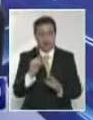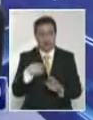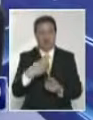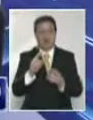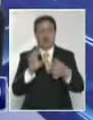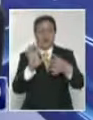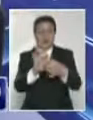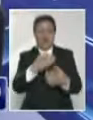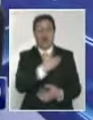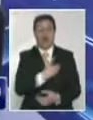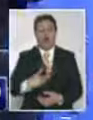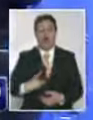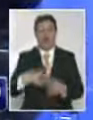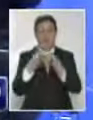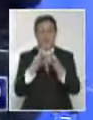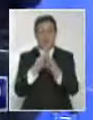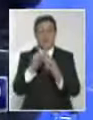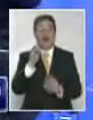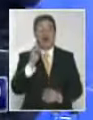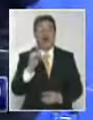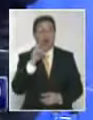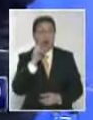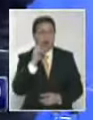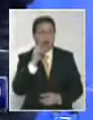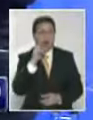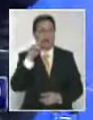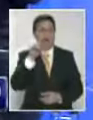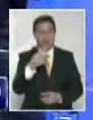militar, elementos que actuaron